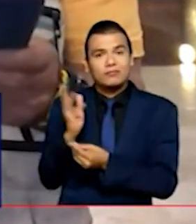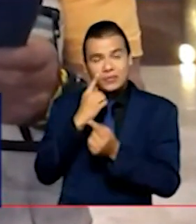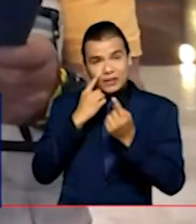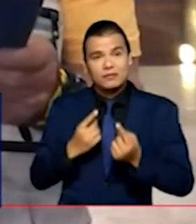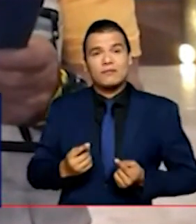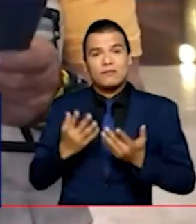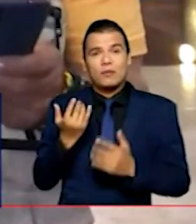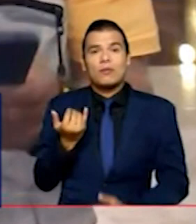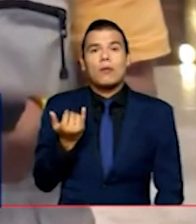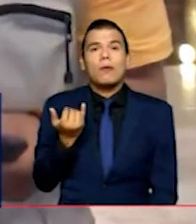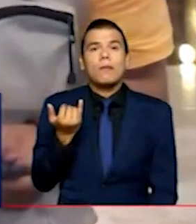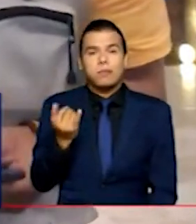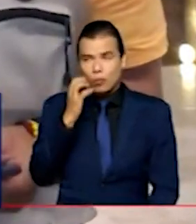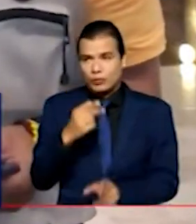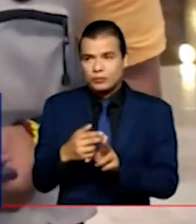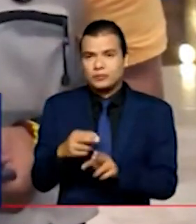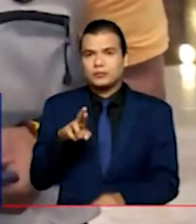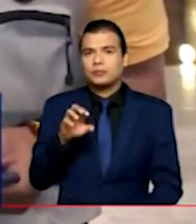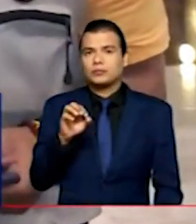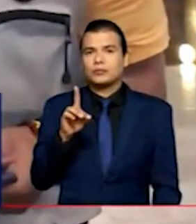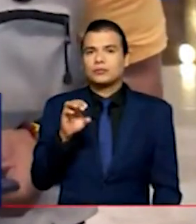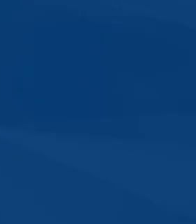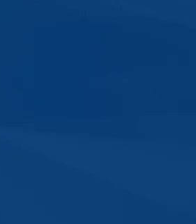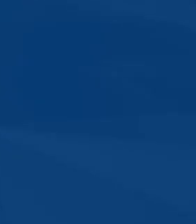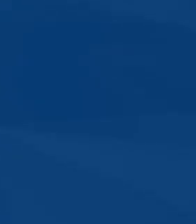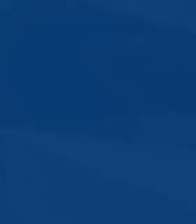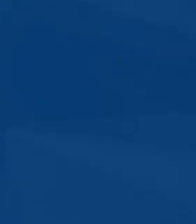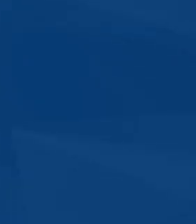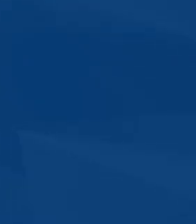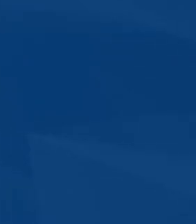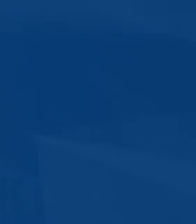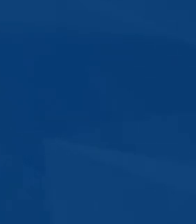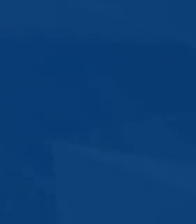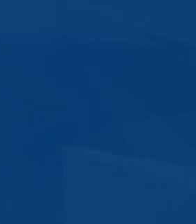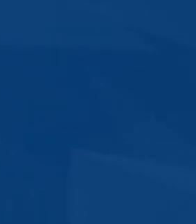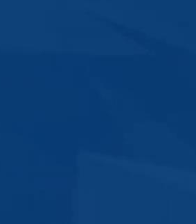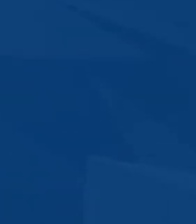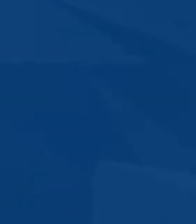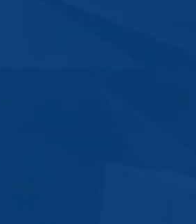más reconocidos aquí en este país, Rodolfo Morales.